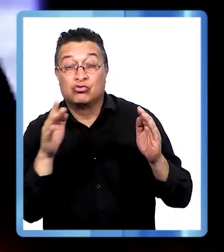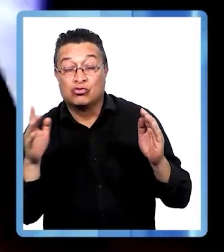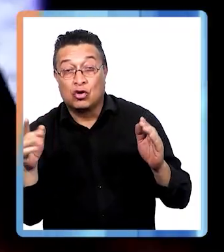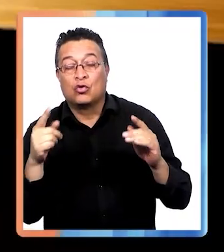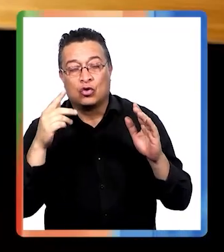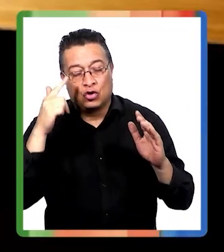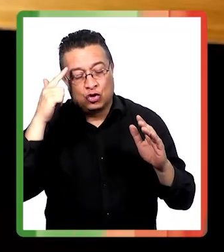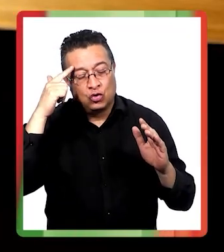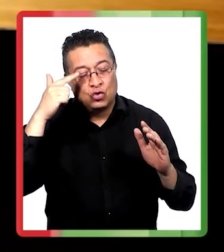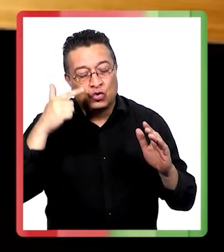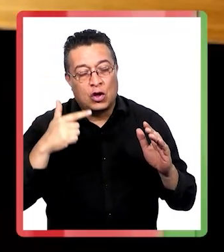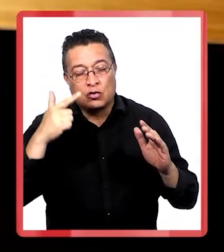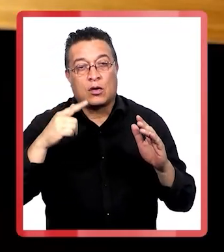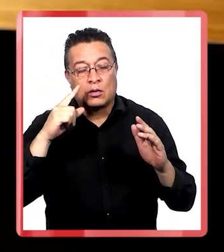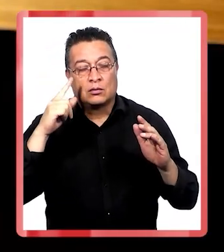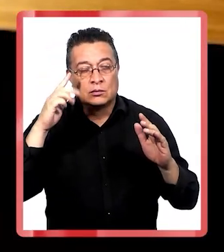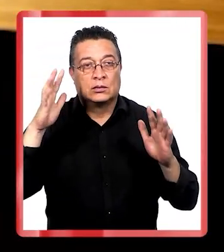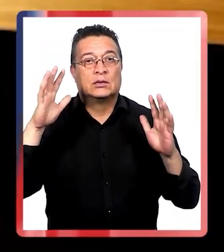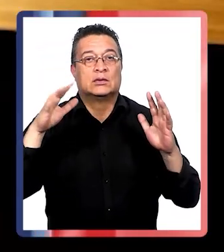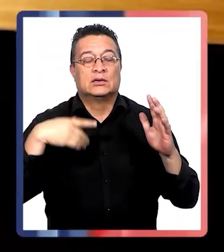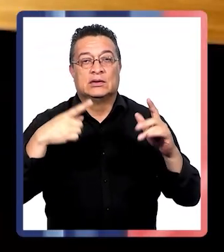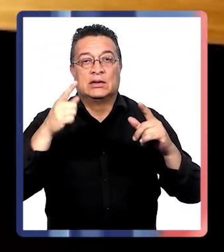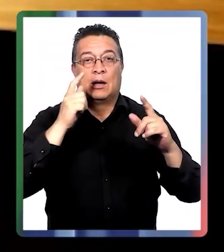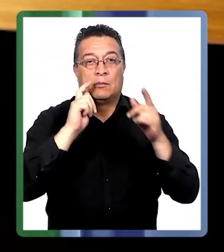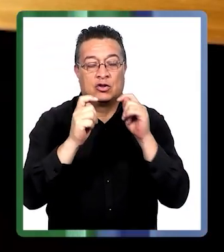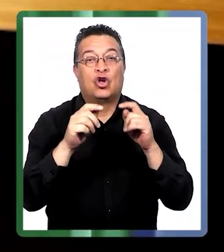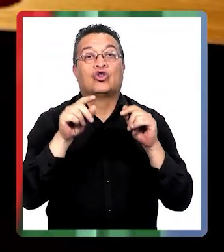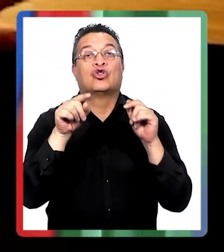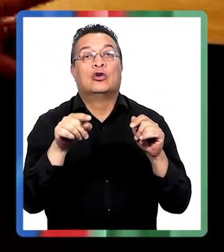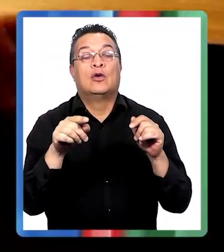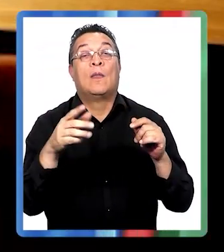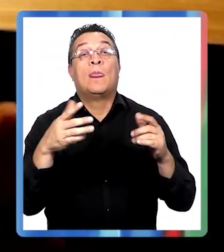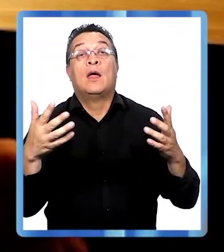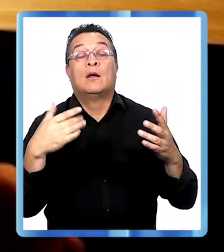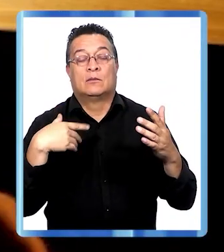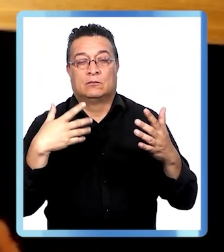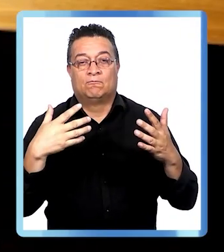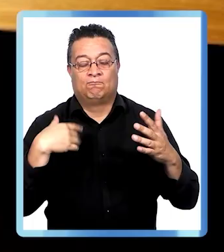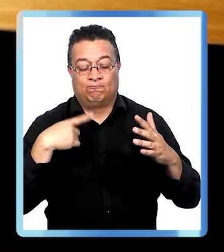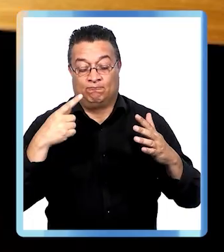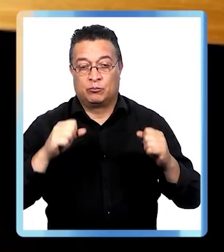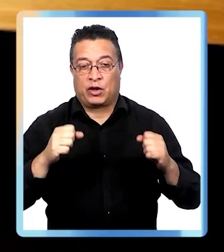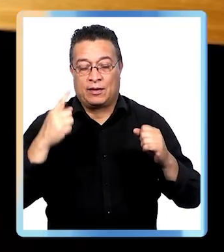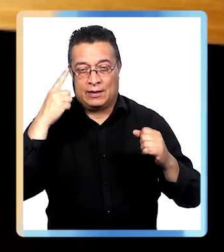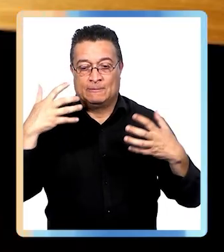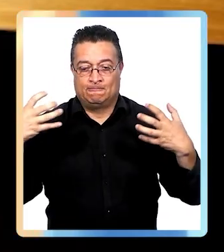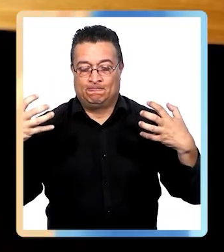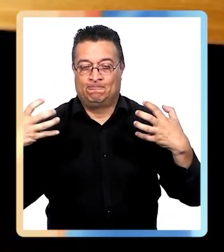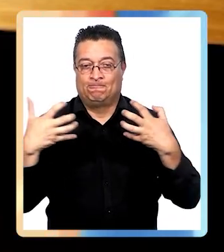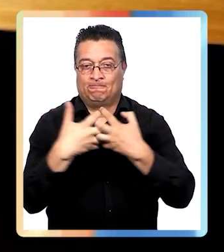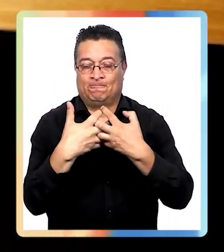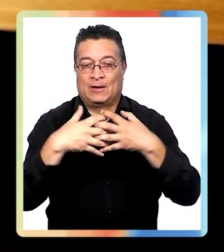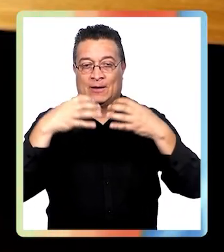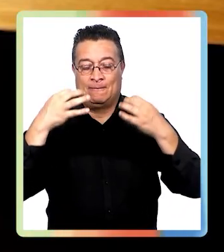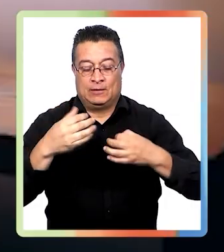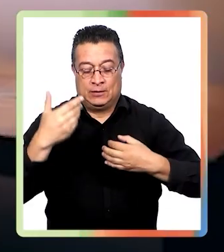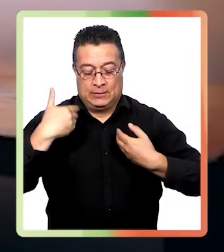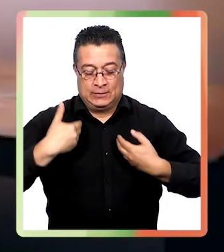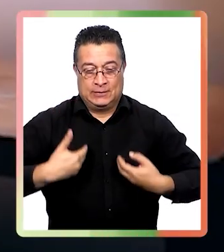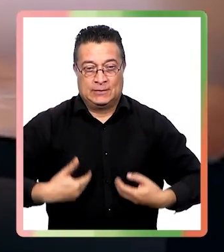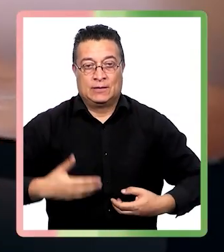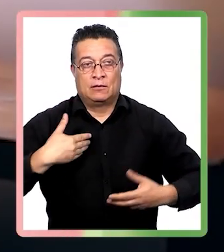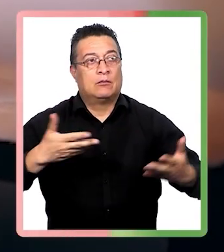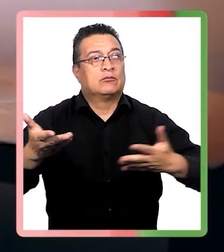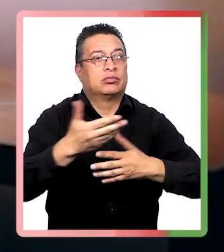tienen el sueño de engañar, tienen el riesgo de engañar nuestro reloj biológico, que la idea es que converse con nuestro